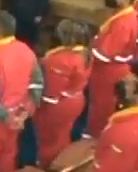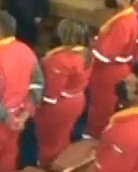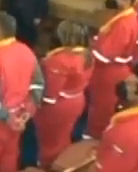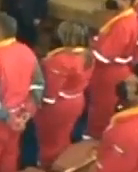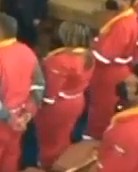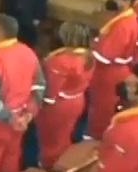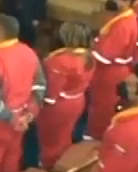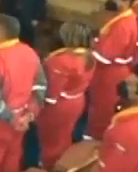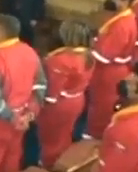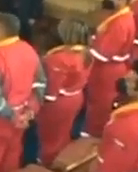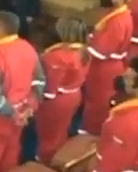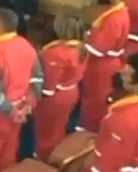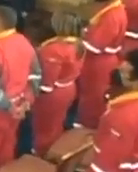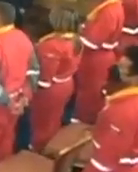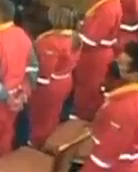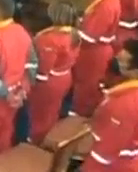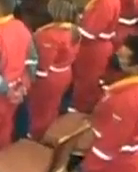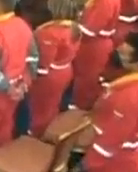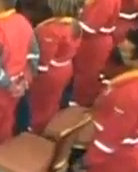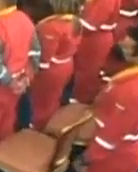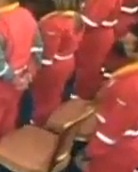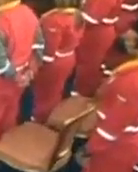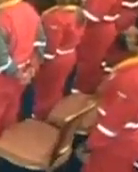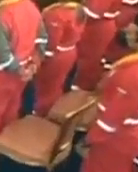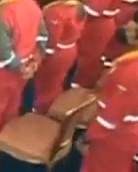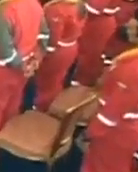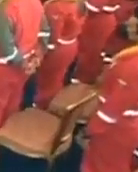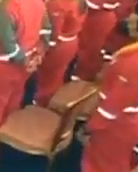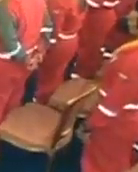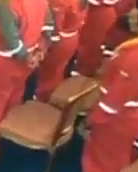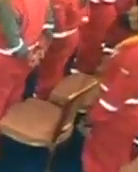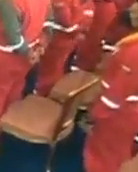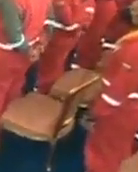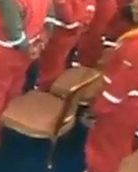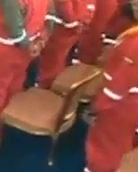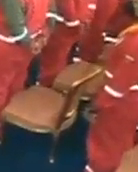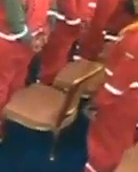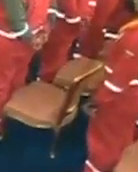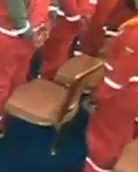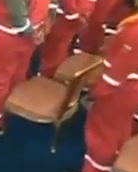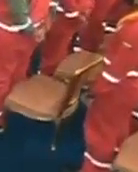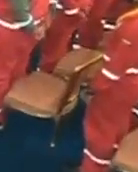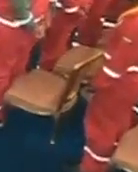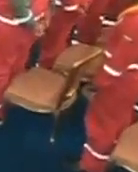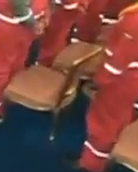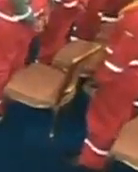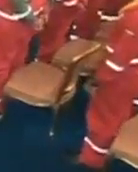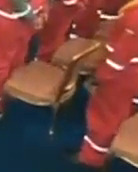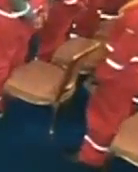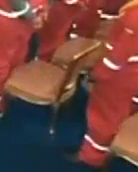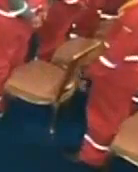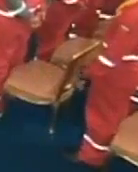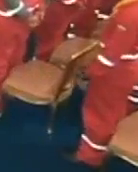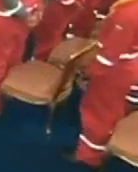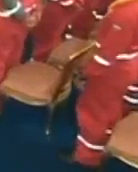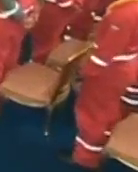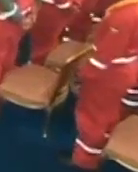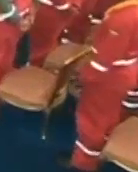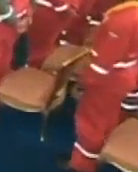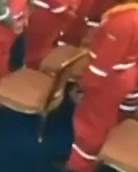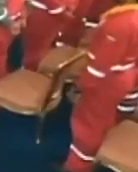la extinción de este incendio que afectó el supertanquero de esta ciudad y que ha sido también hoy un reconocimiento a la